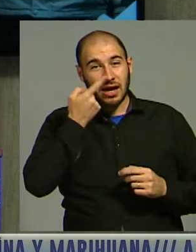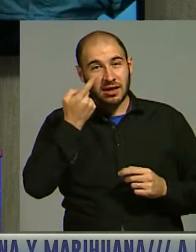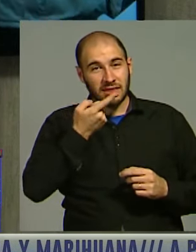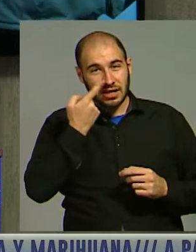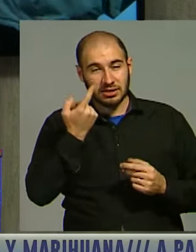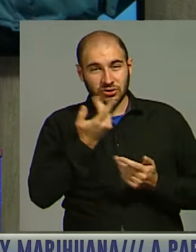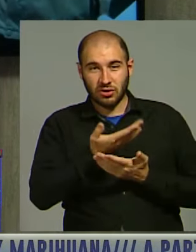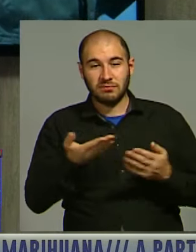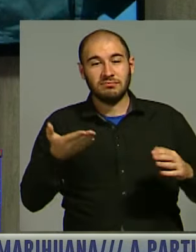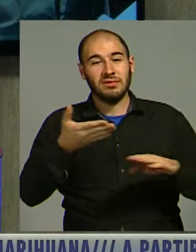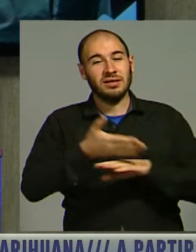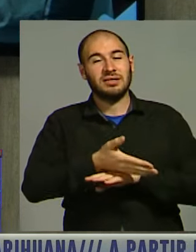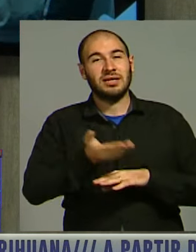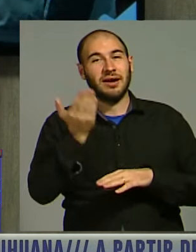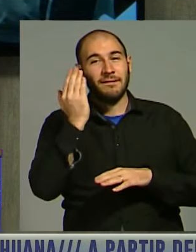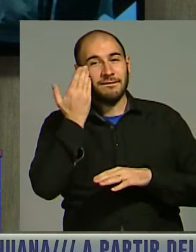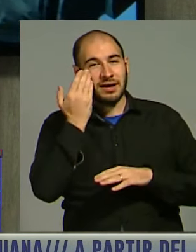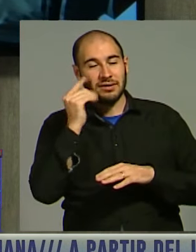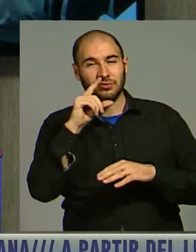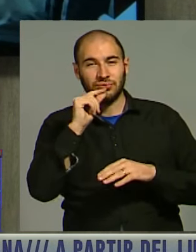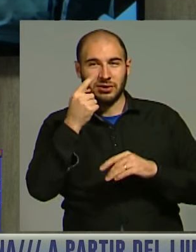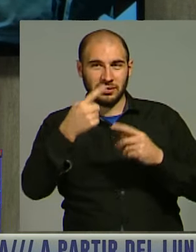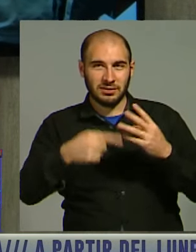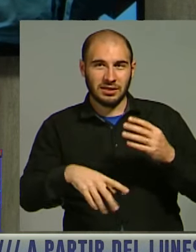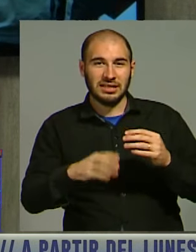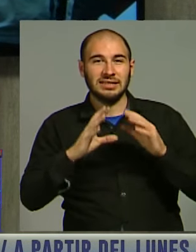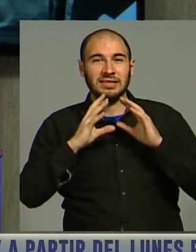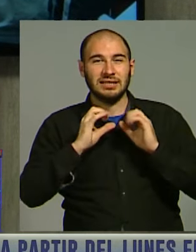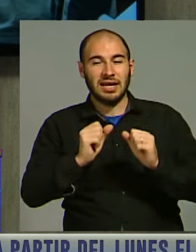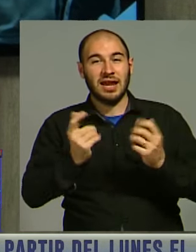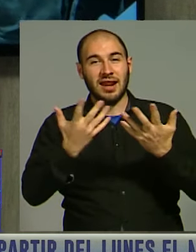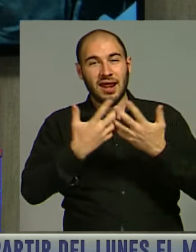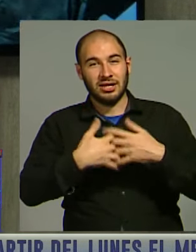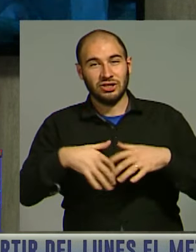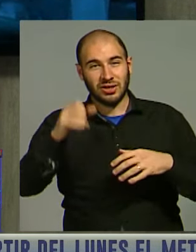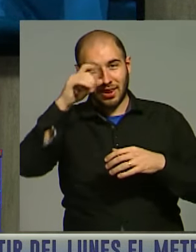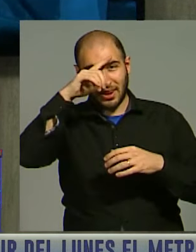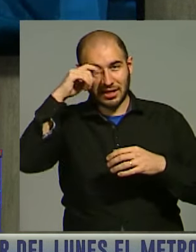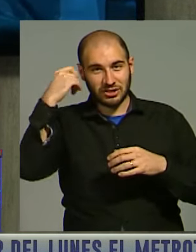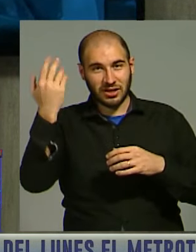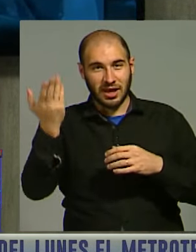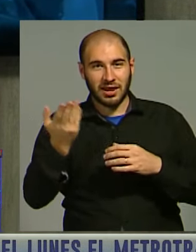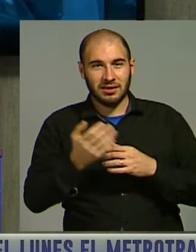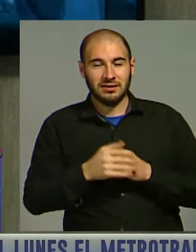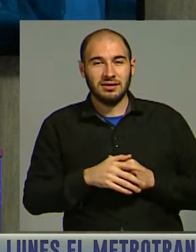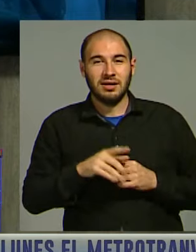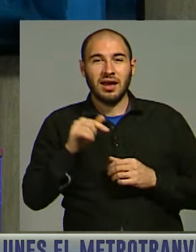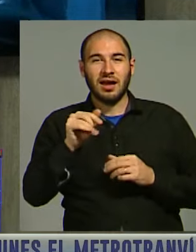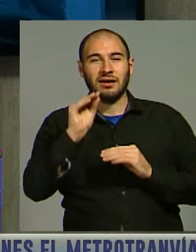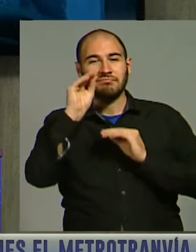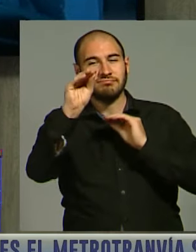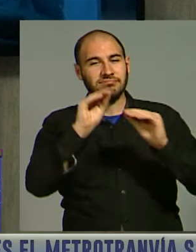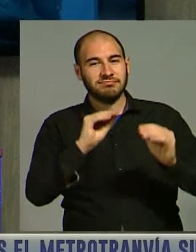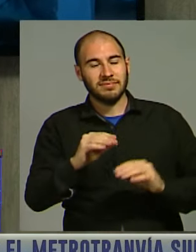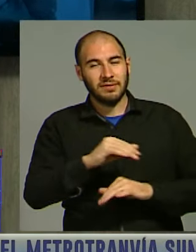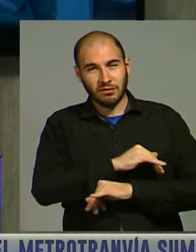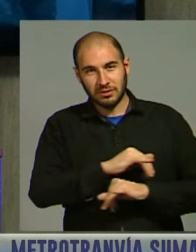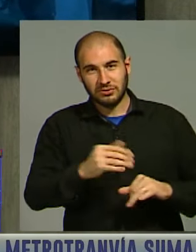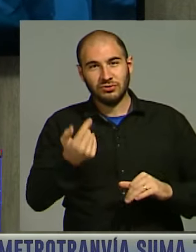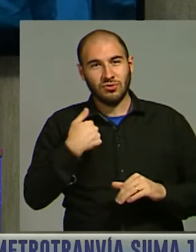interesadas pueden ingresar a las redes sociales de la Secretaría de Relaciones Internacionales, en donde van a subir toda esta información que les